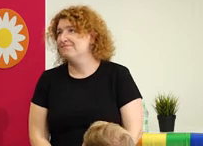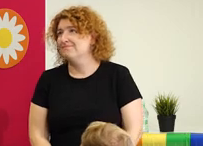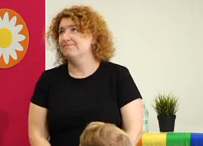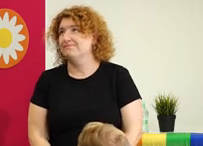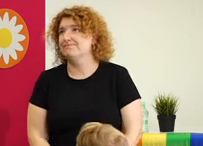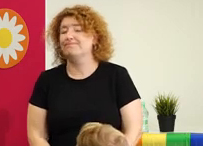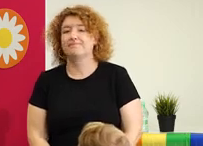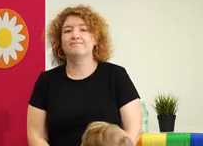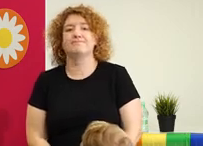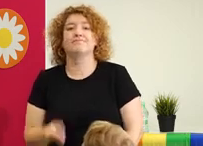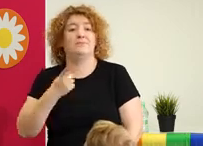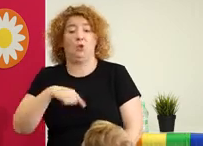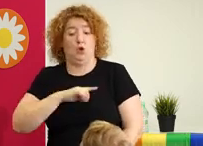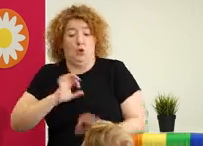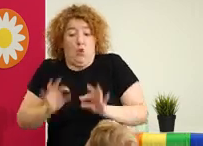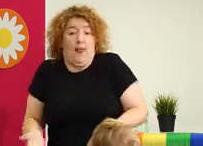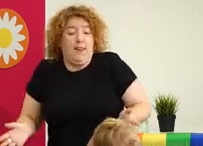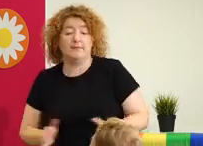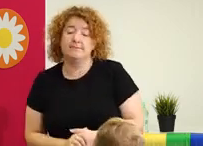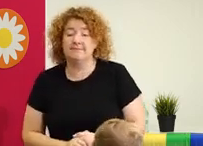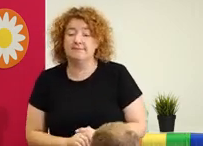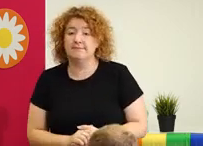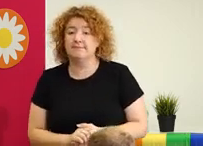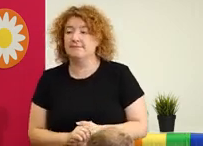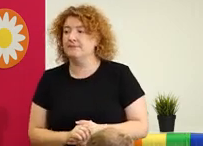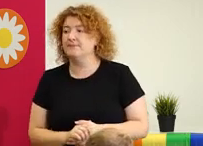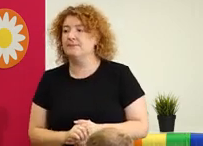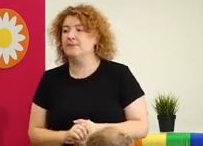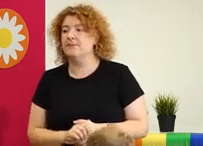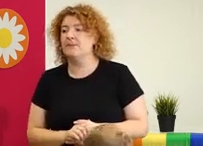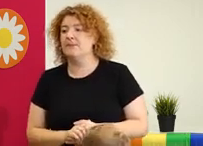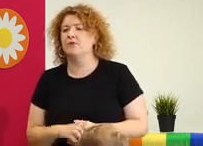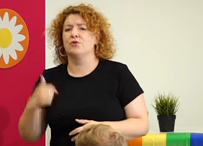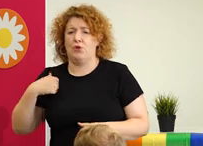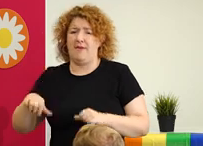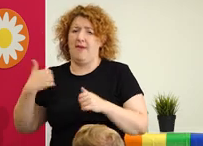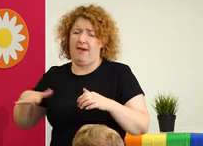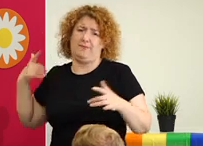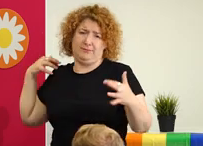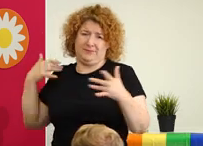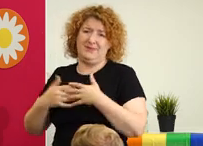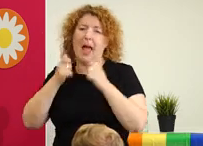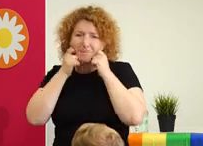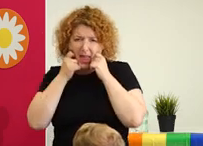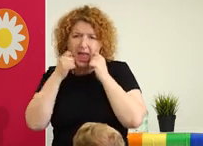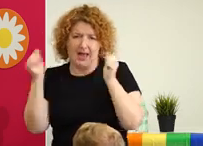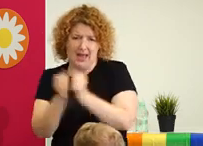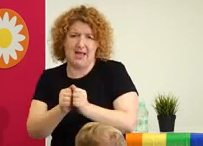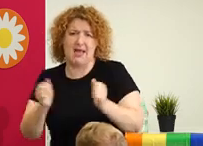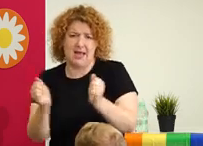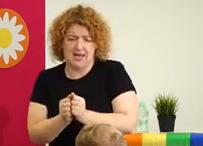Pero a nosotras nos ha pasado igual. Mire, yo ya vengo de largo. Tengo la piel curtida